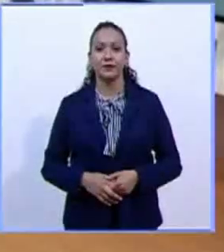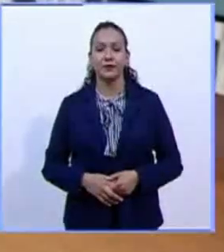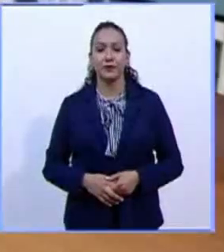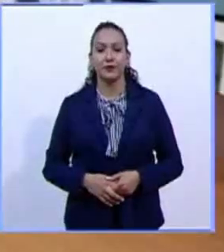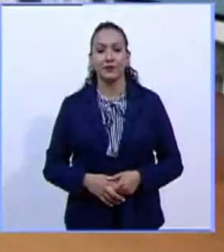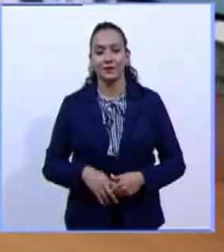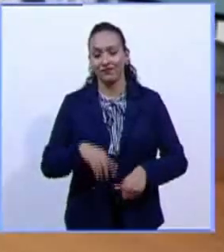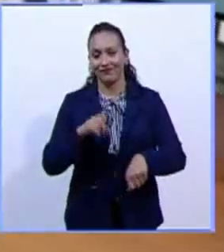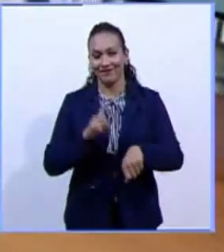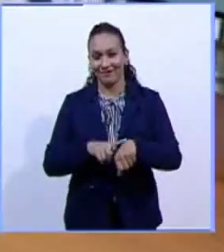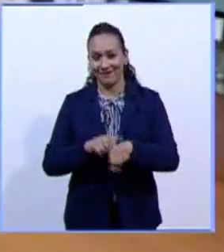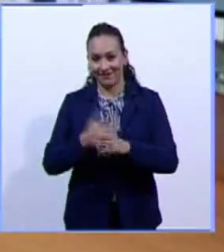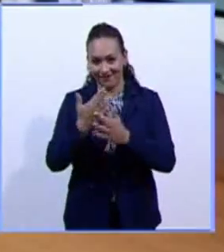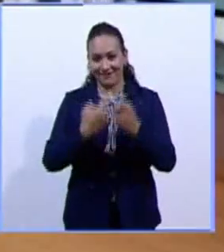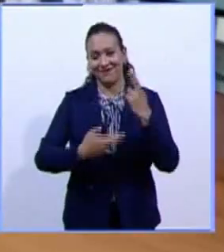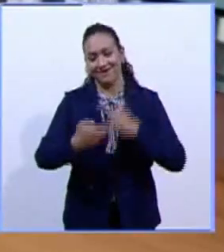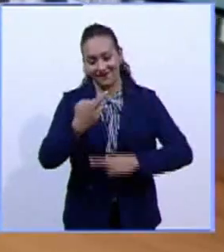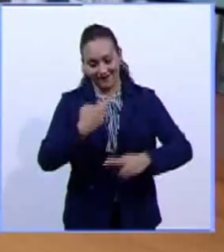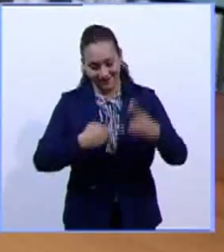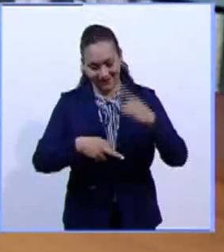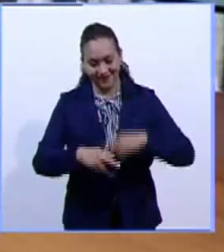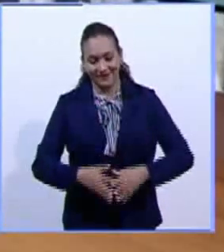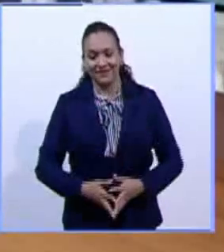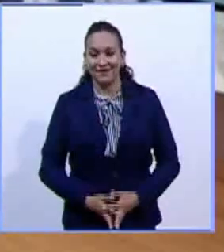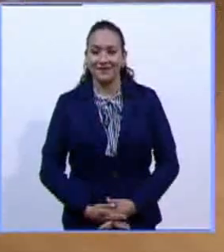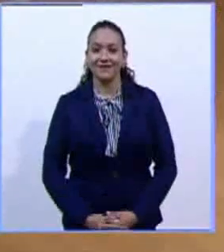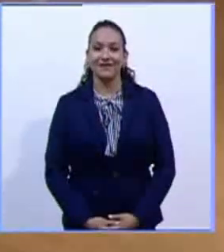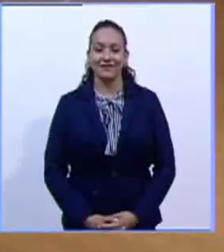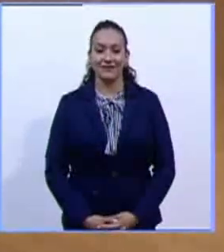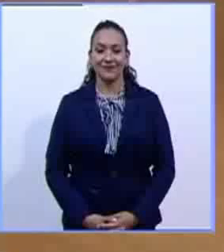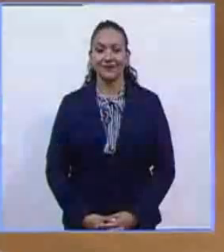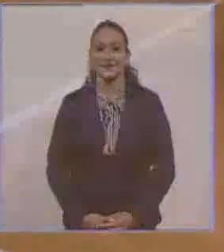Vámonos rápidamente a unos mensajes, no se vaya, regresamos con más.